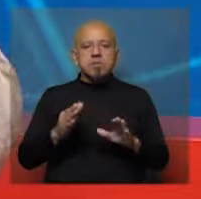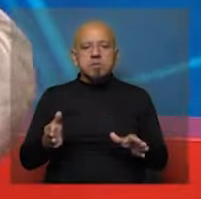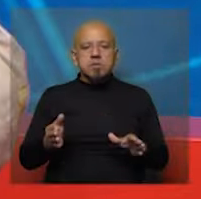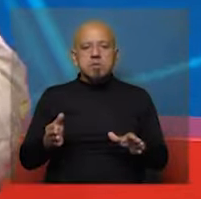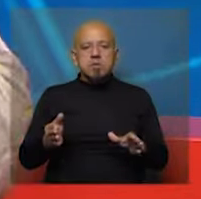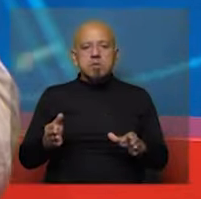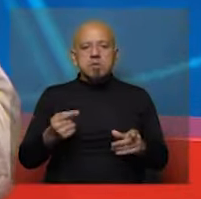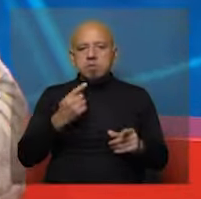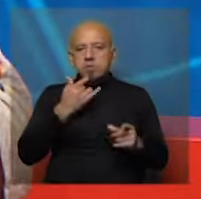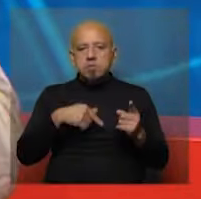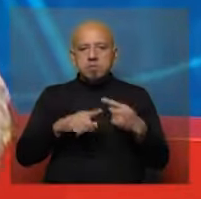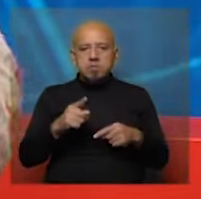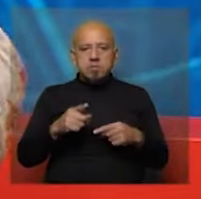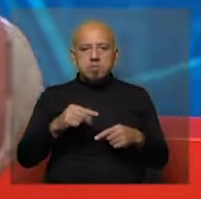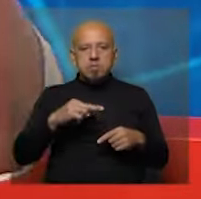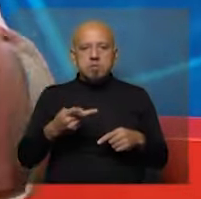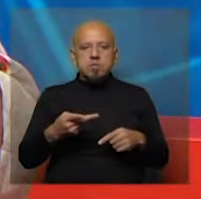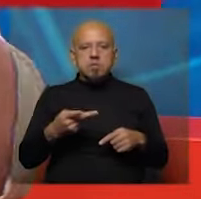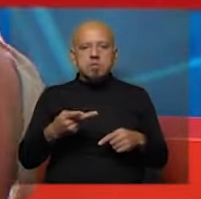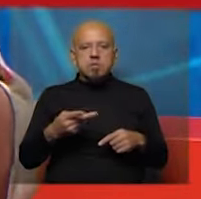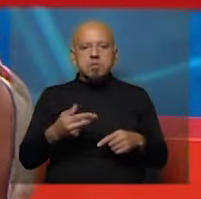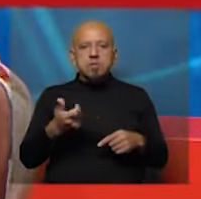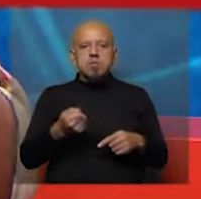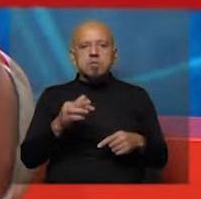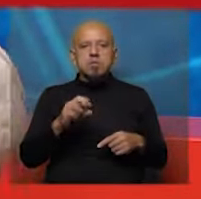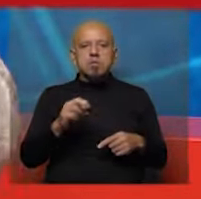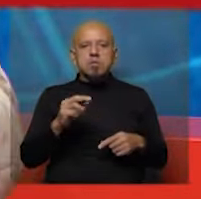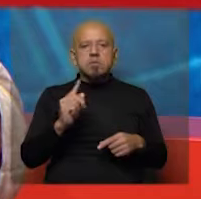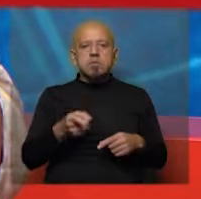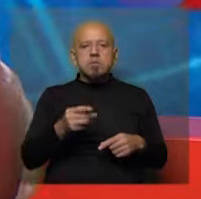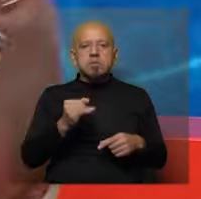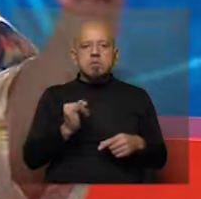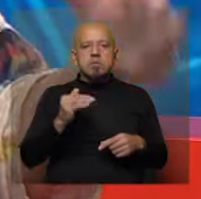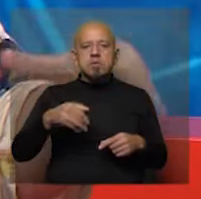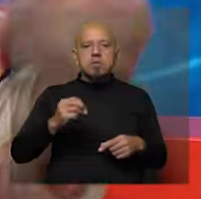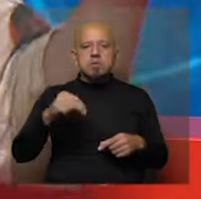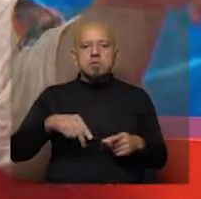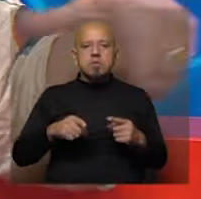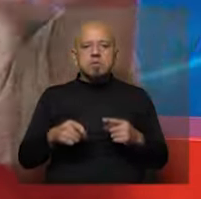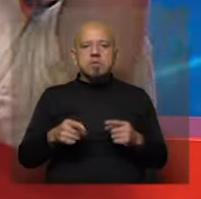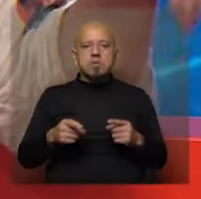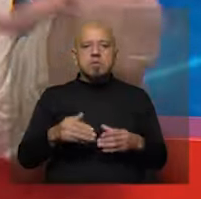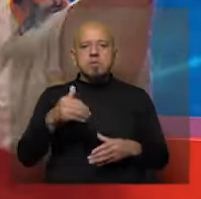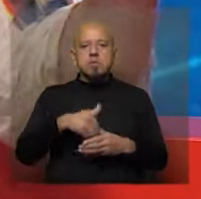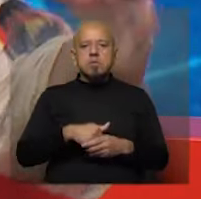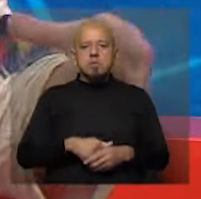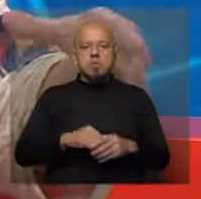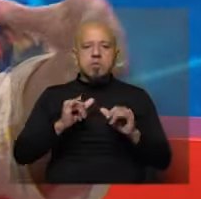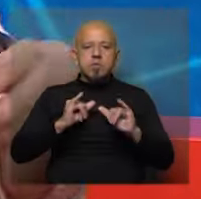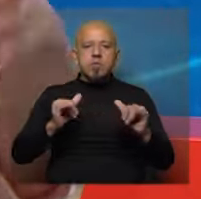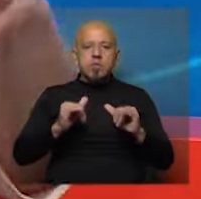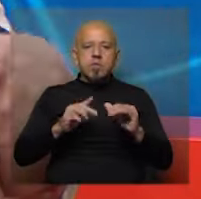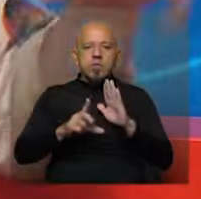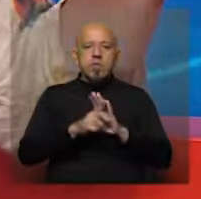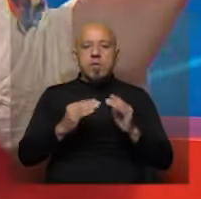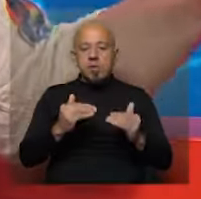volver Como por ejemplo la actual vicepresidenta que también tuvo que pagar costos muy altos cuando votó y promovió leyes de igualdad de